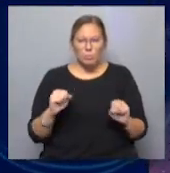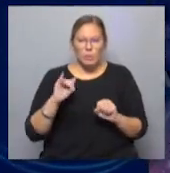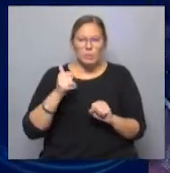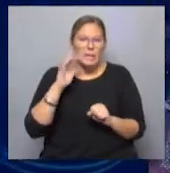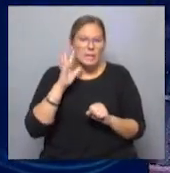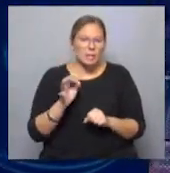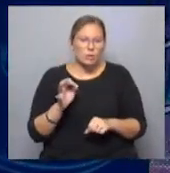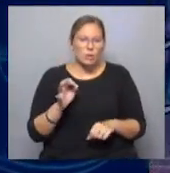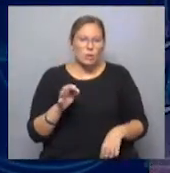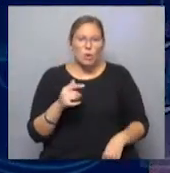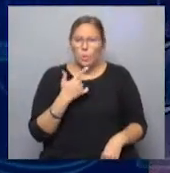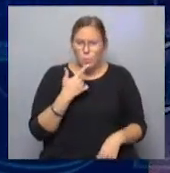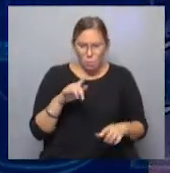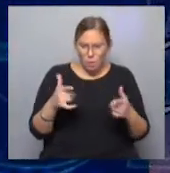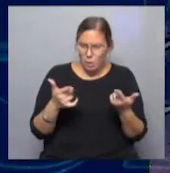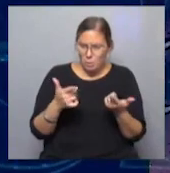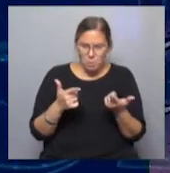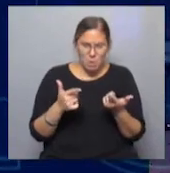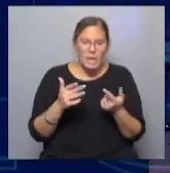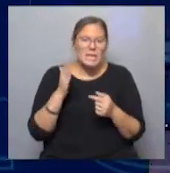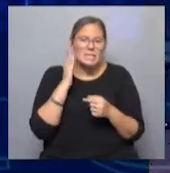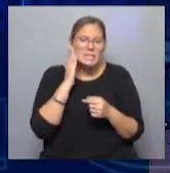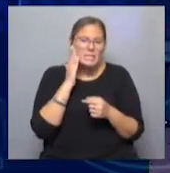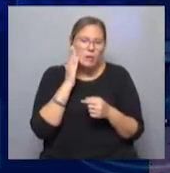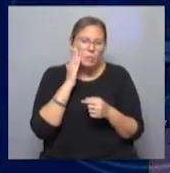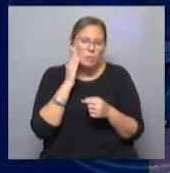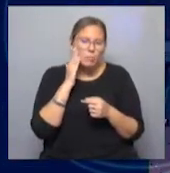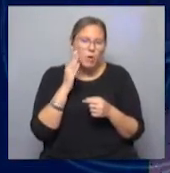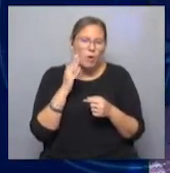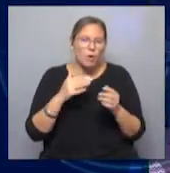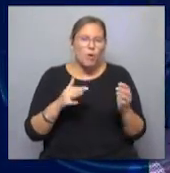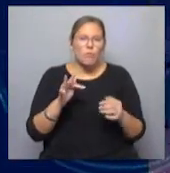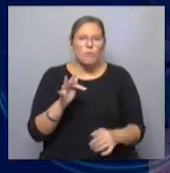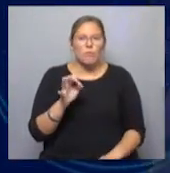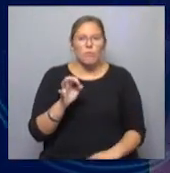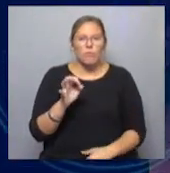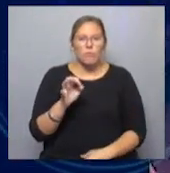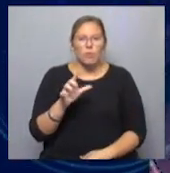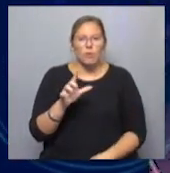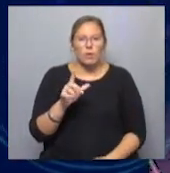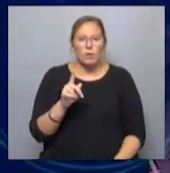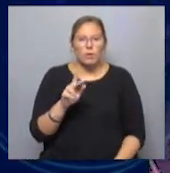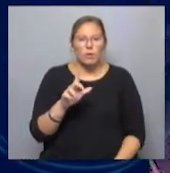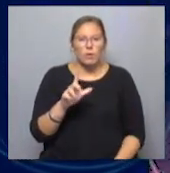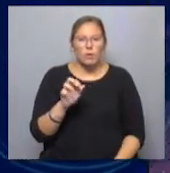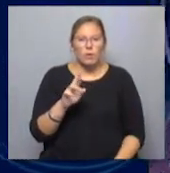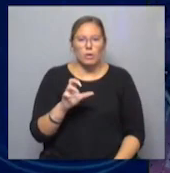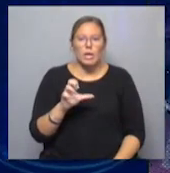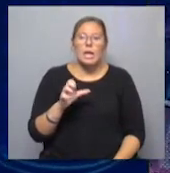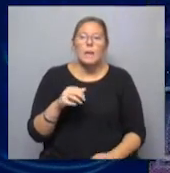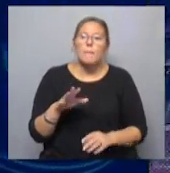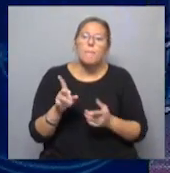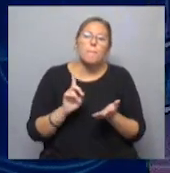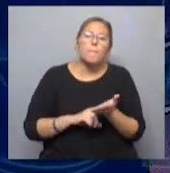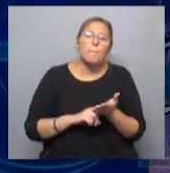que nadie tiene dudas de eso. Sabemos que vamos a tener folclore. ¿Y qué más vamos a tener